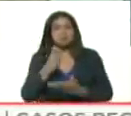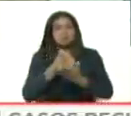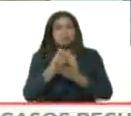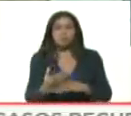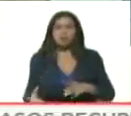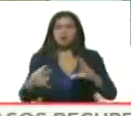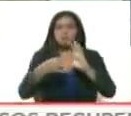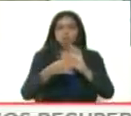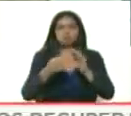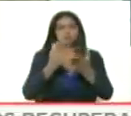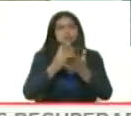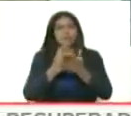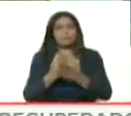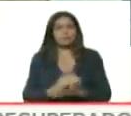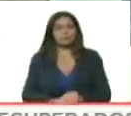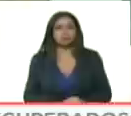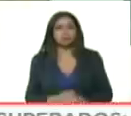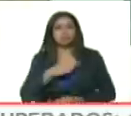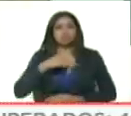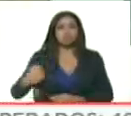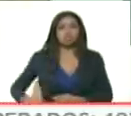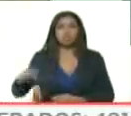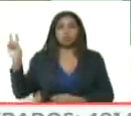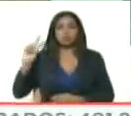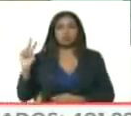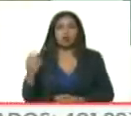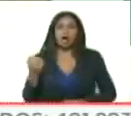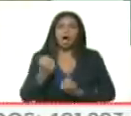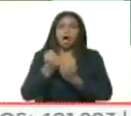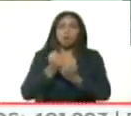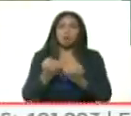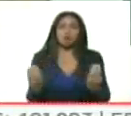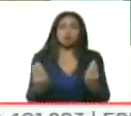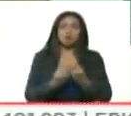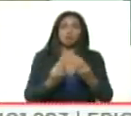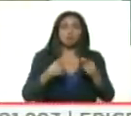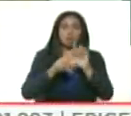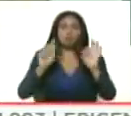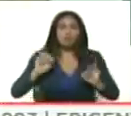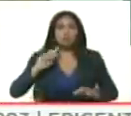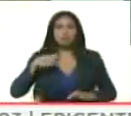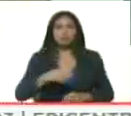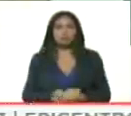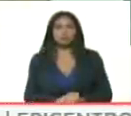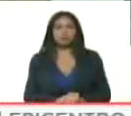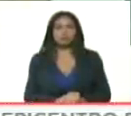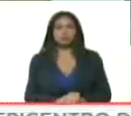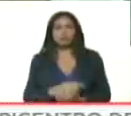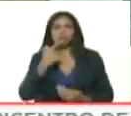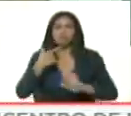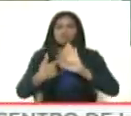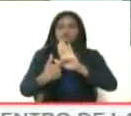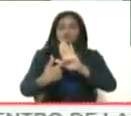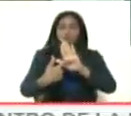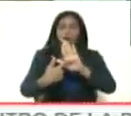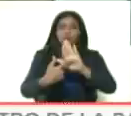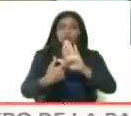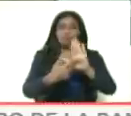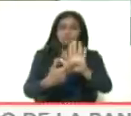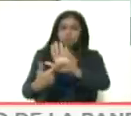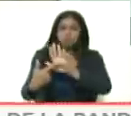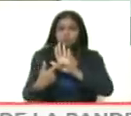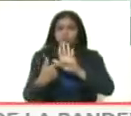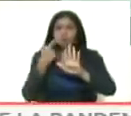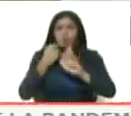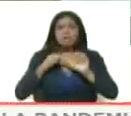juntos. China y Venezuela se apoyan mutuamente. Es un ejemplo a